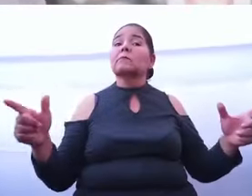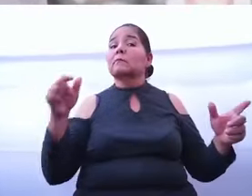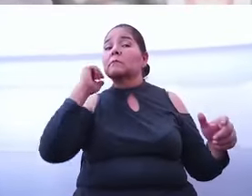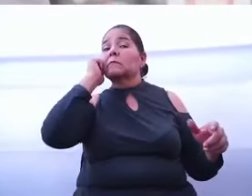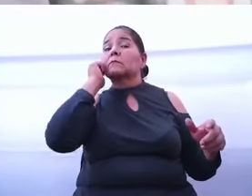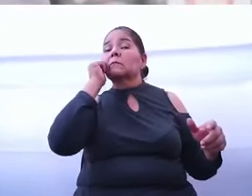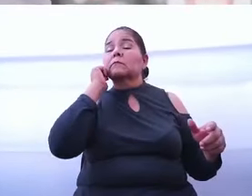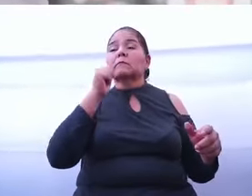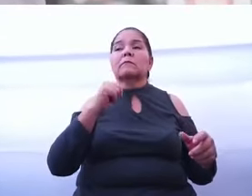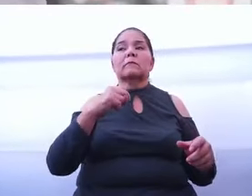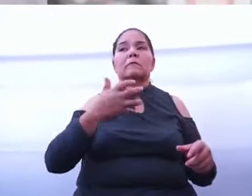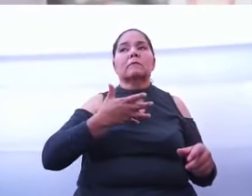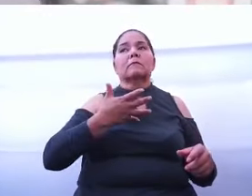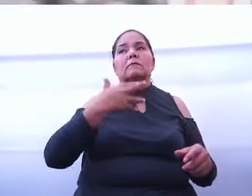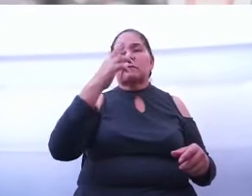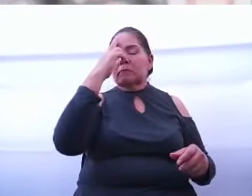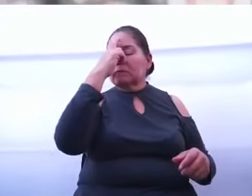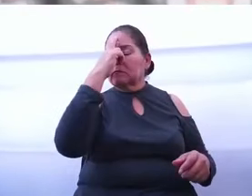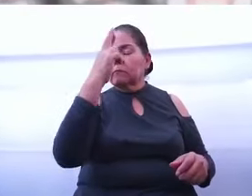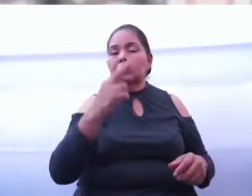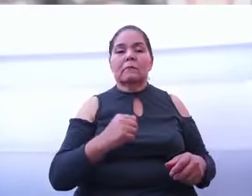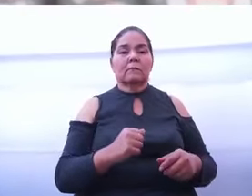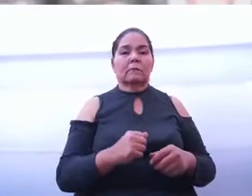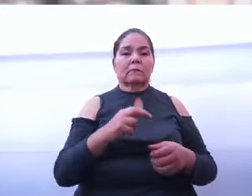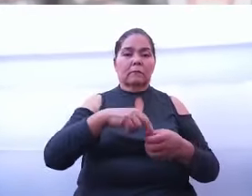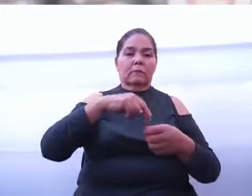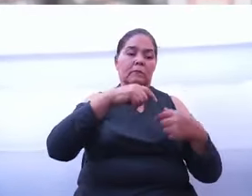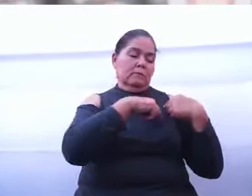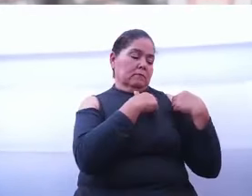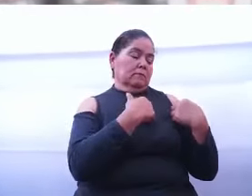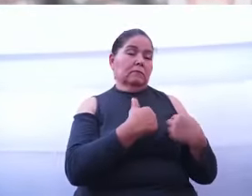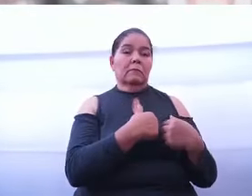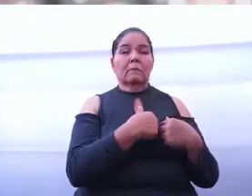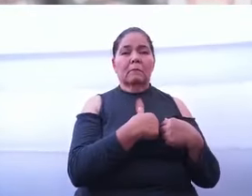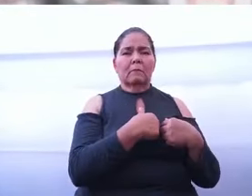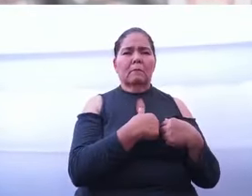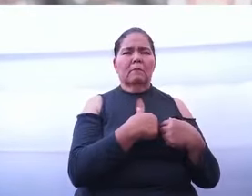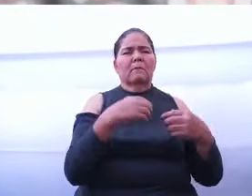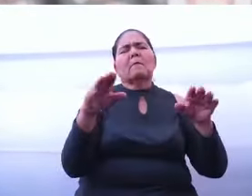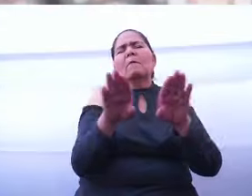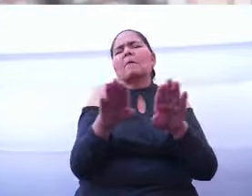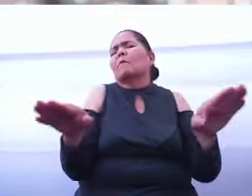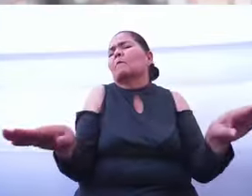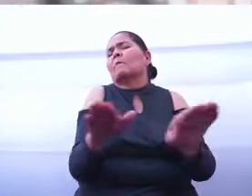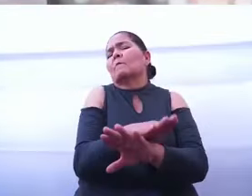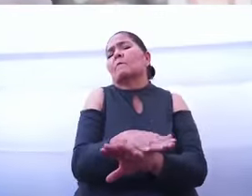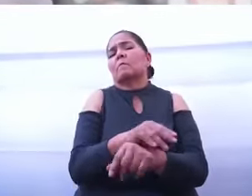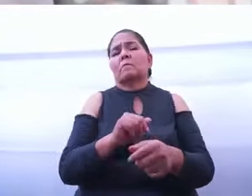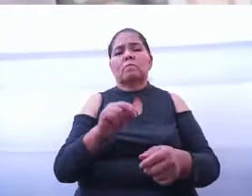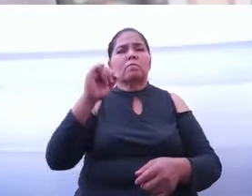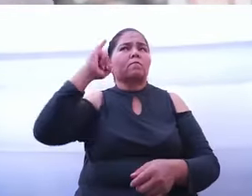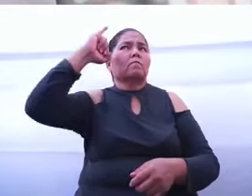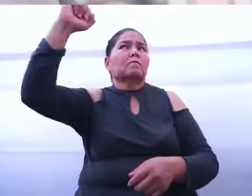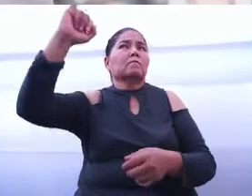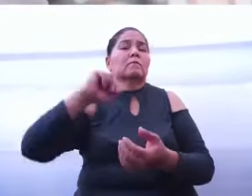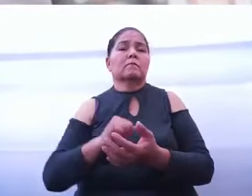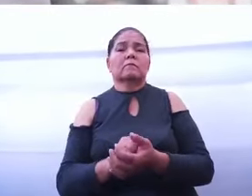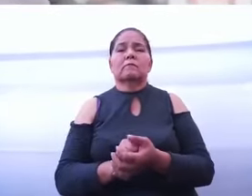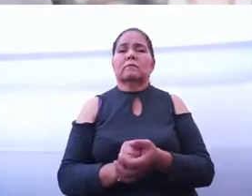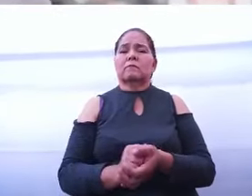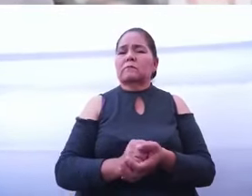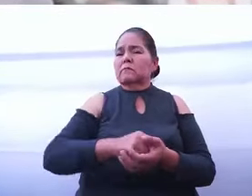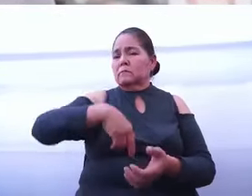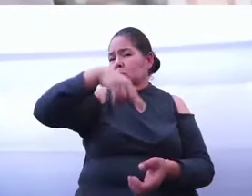encontrar razones y en el corazón las motivaciones para hacerlos realidad. Que nunca falten esas